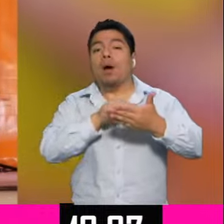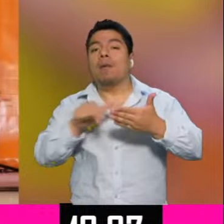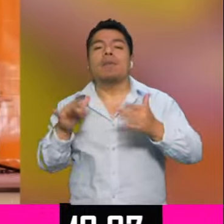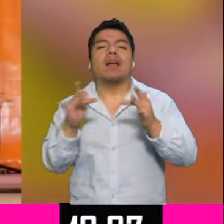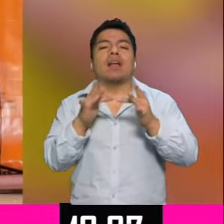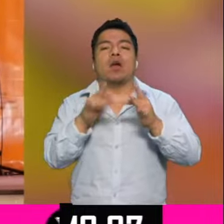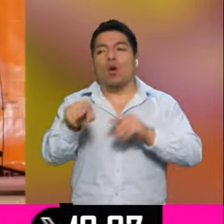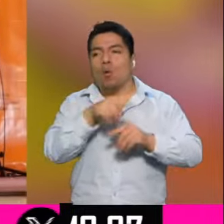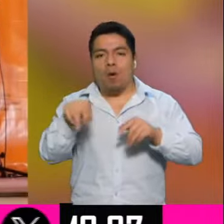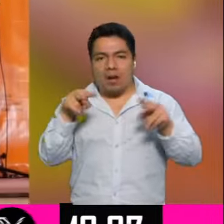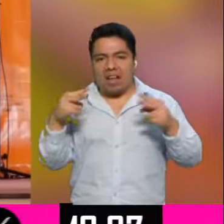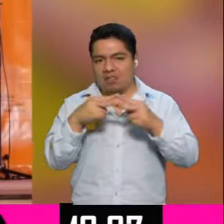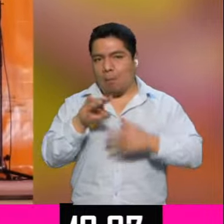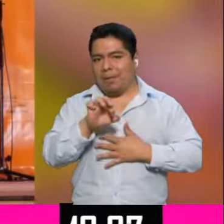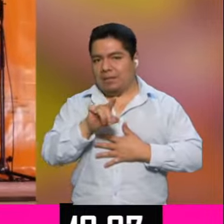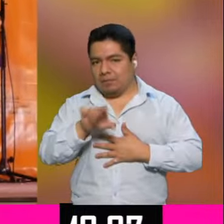visual.